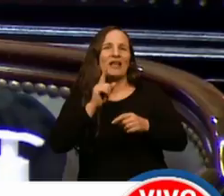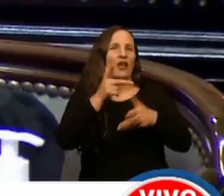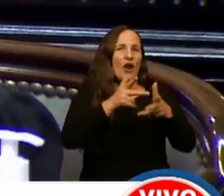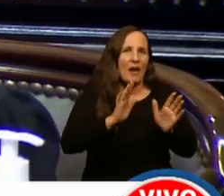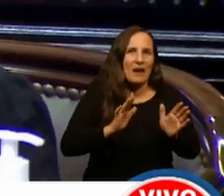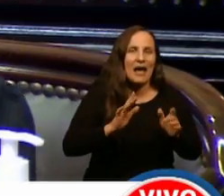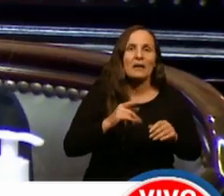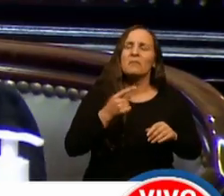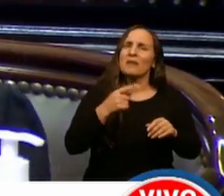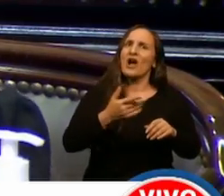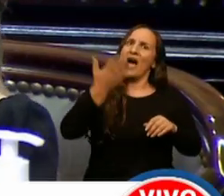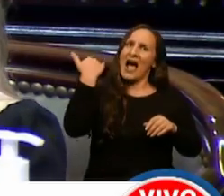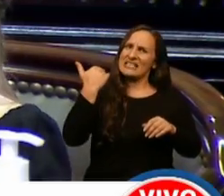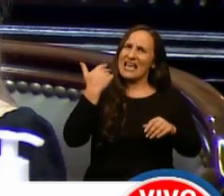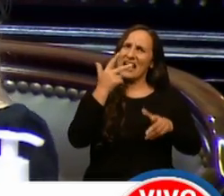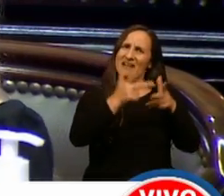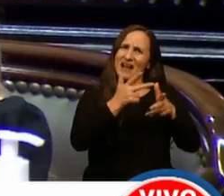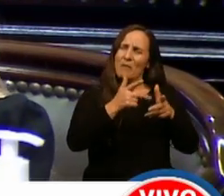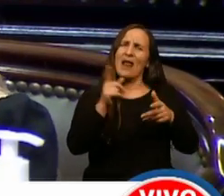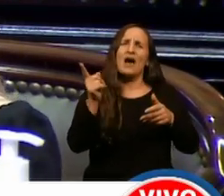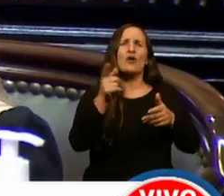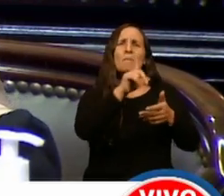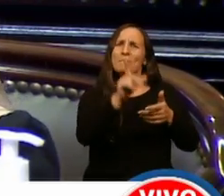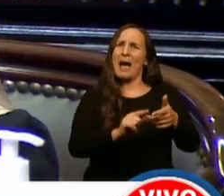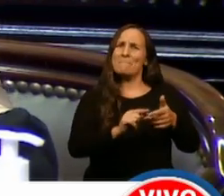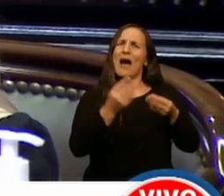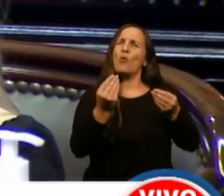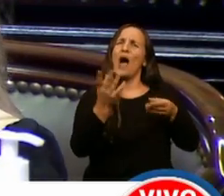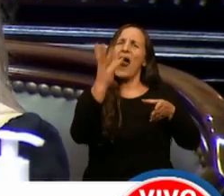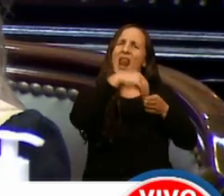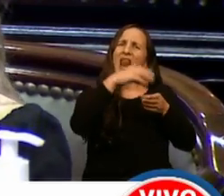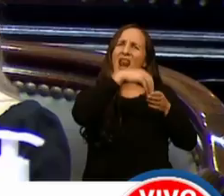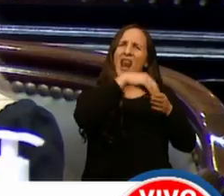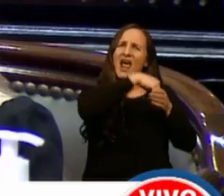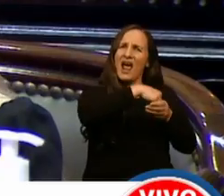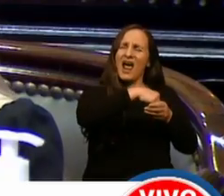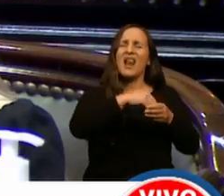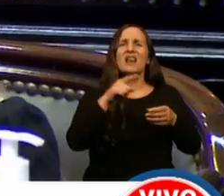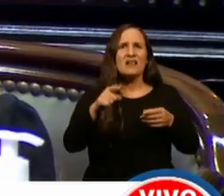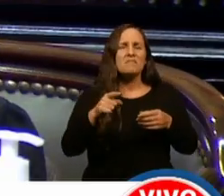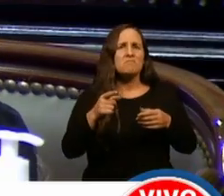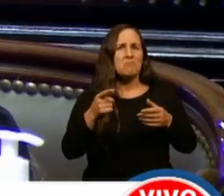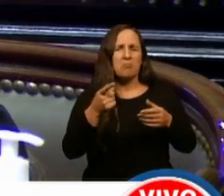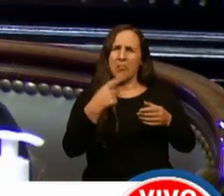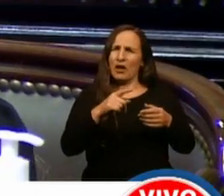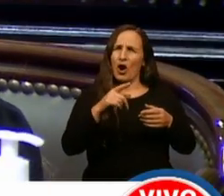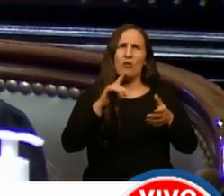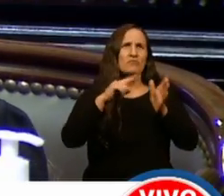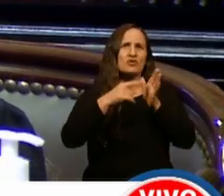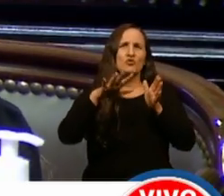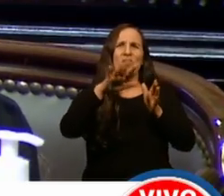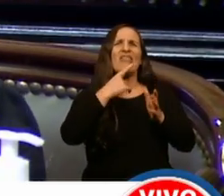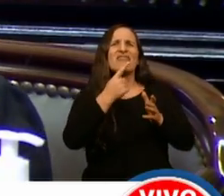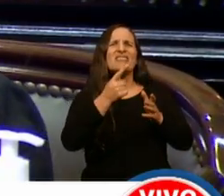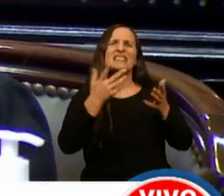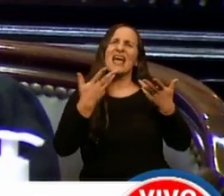localidades que en él del que se jactan como soporte técnico del proyecto están categorizadas como templadas